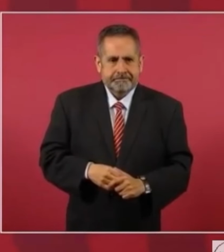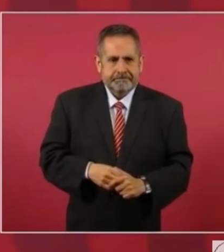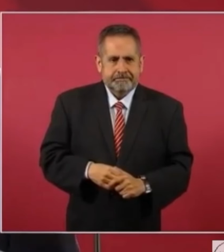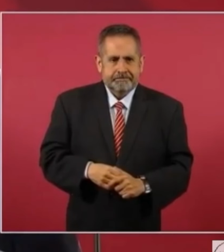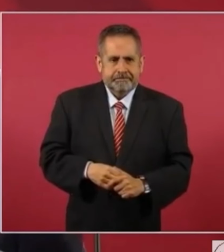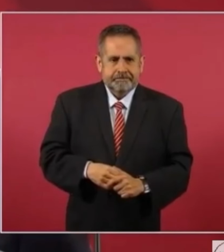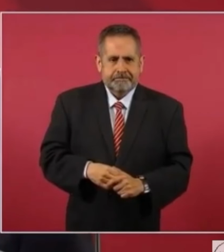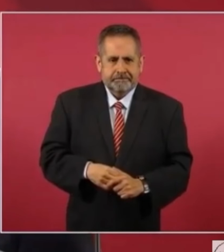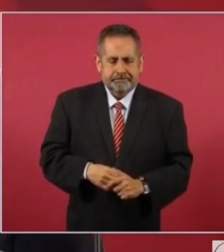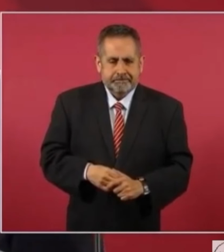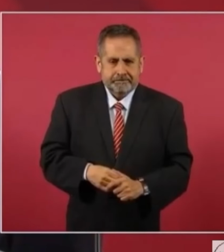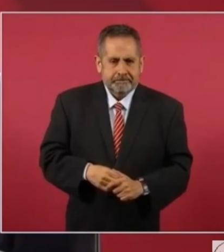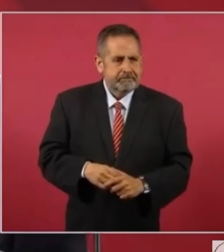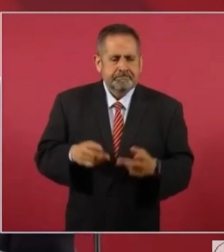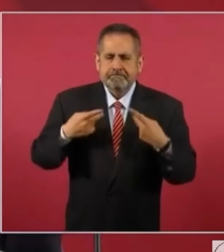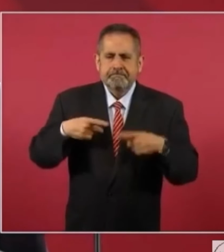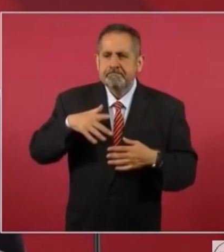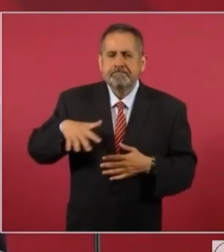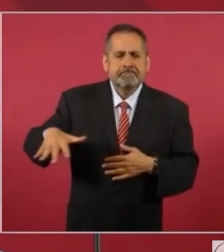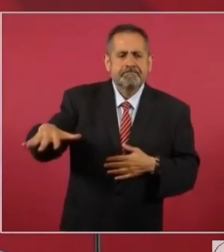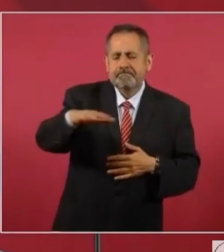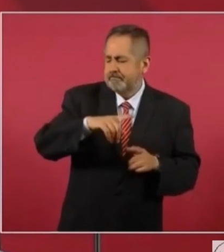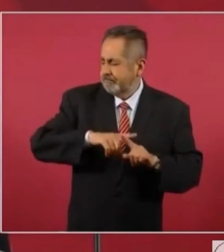el pueblo